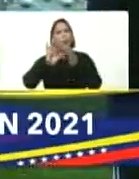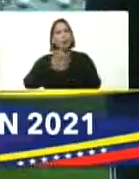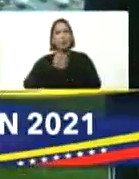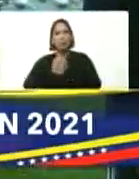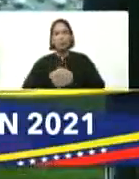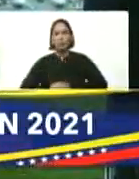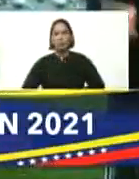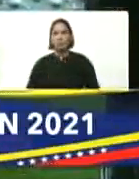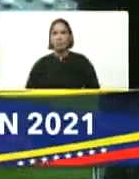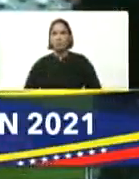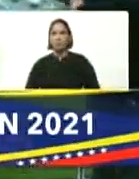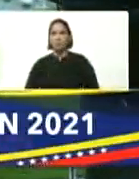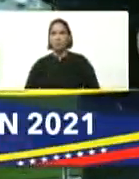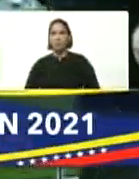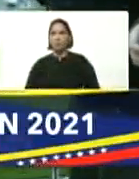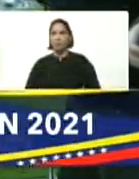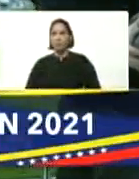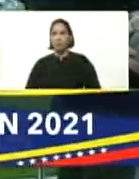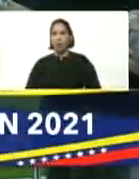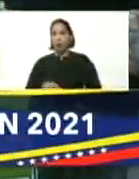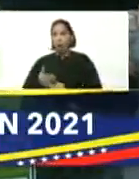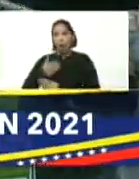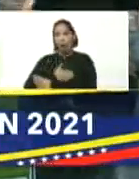Sí, señor. Estábamos más delgados.